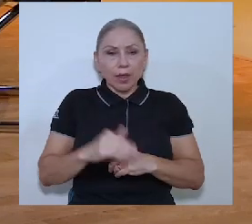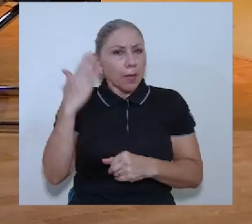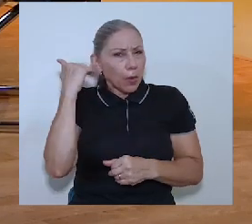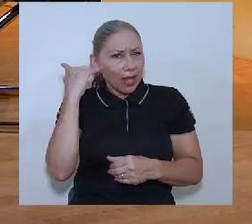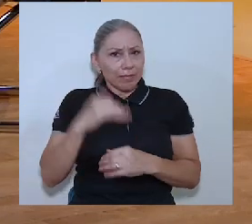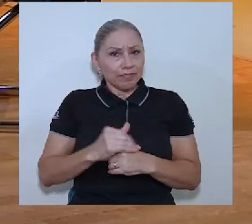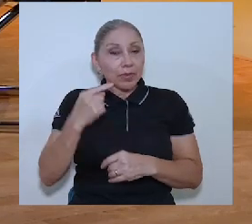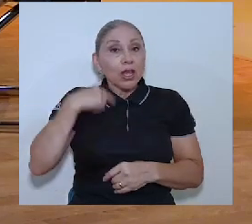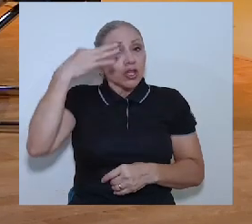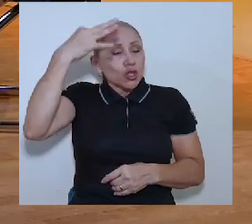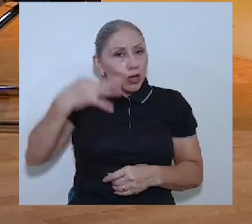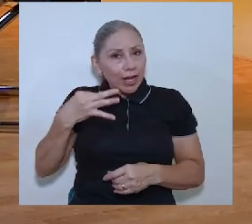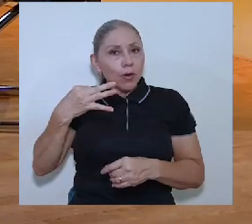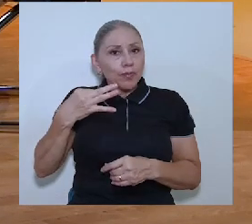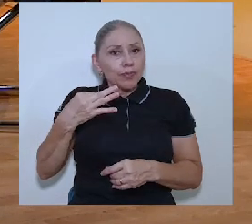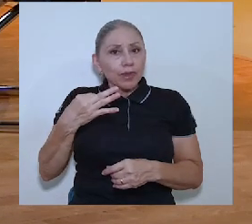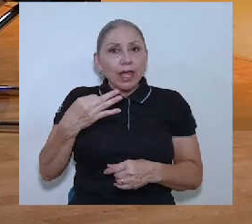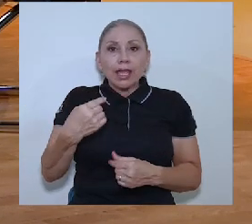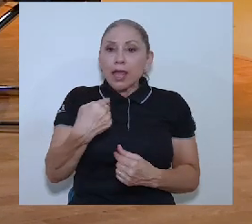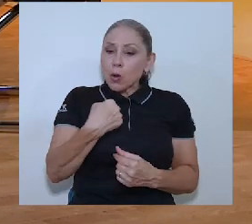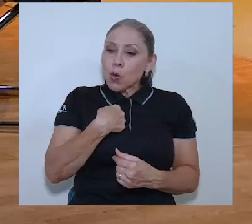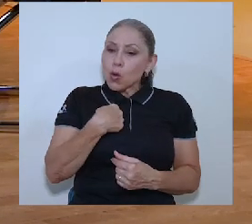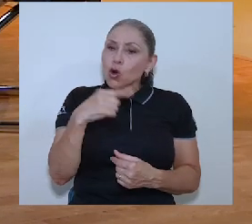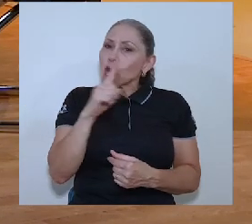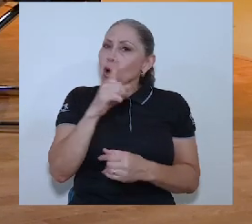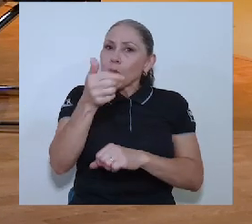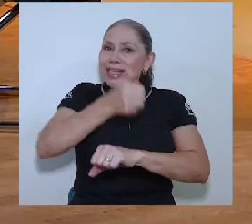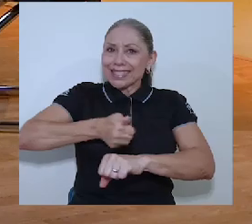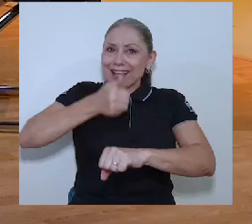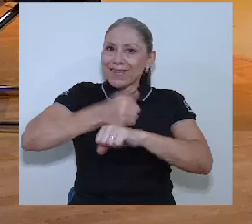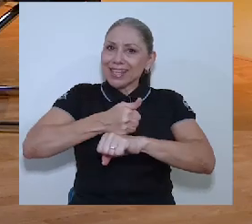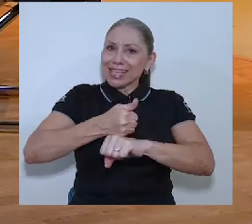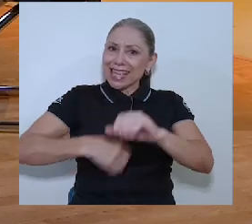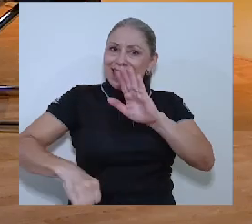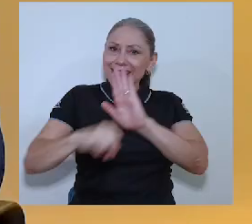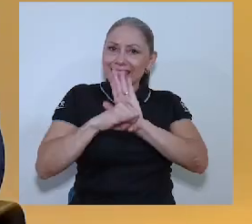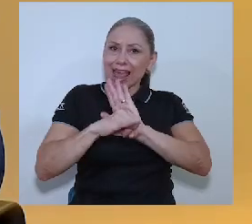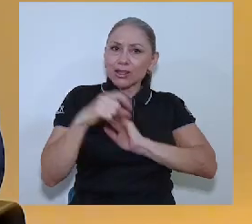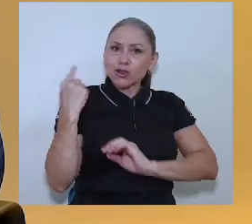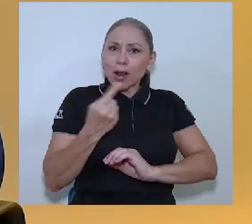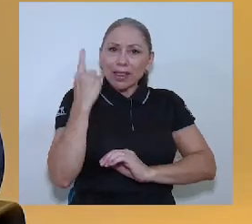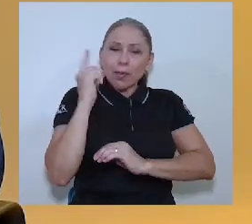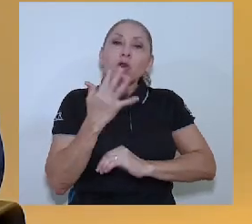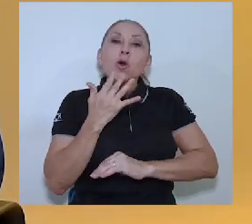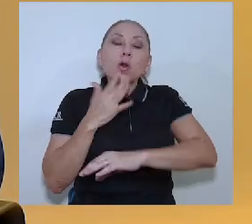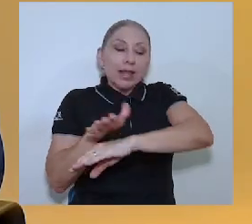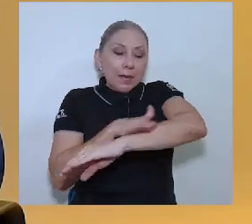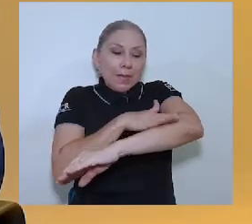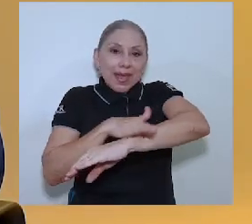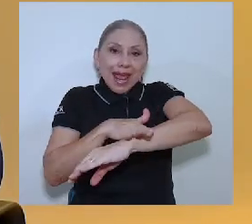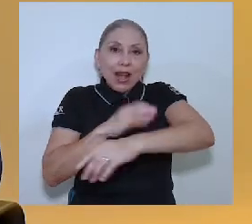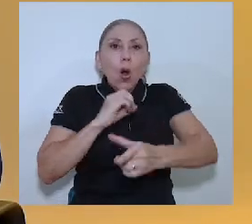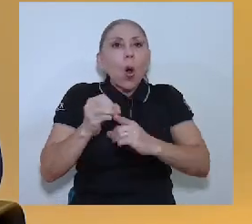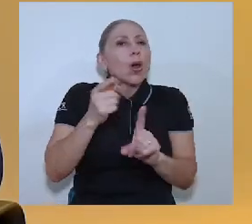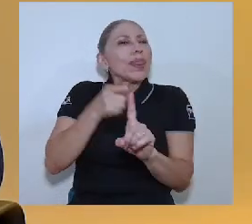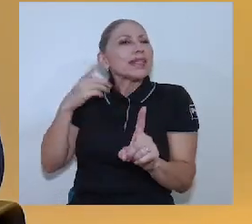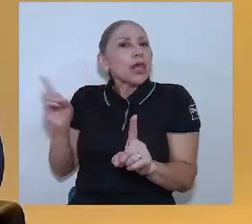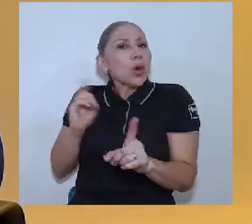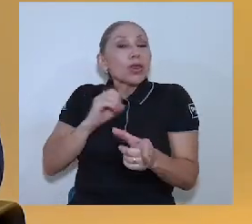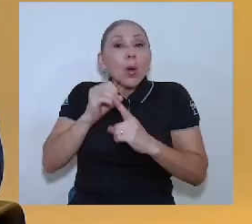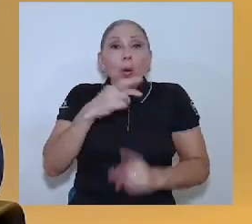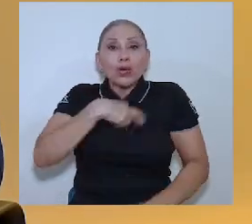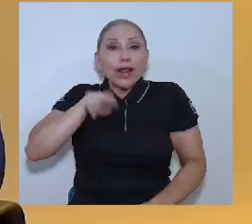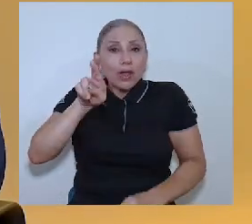qué? Porque yo creo que uno no define su identidad solo por el color de su piel o su procedencia o